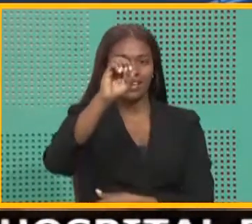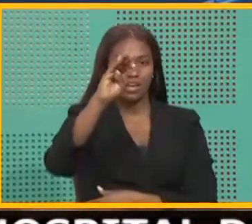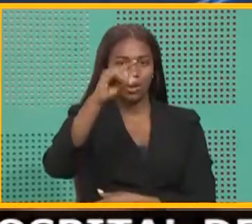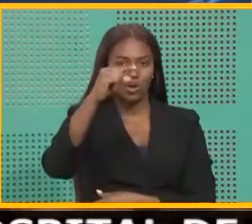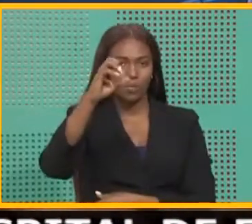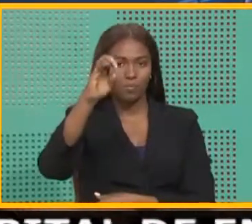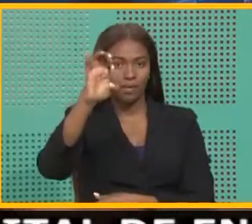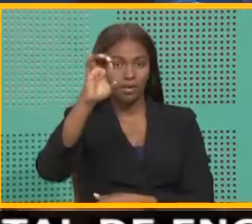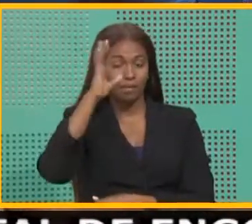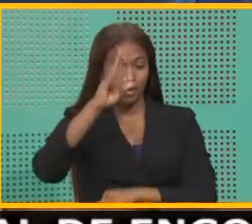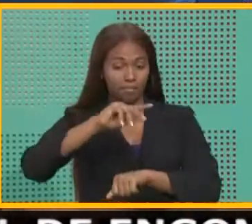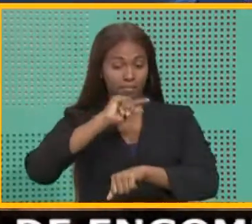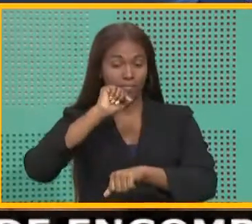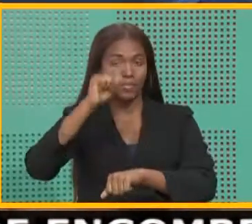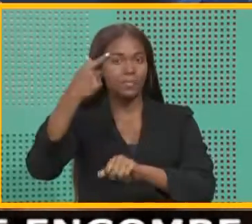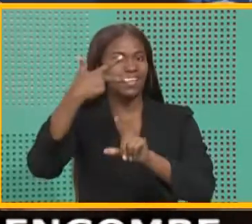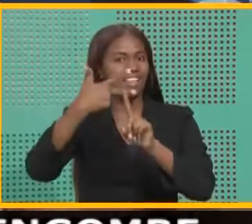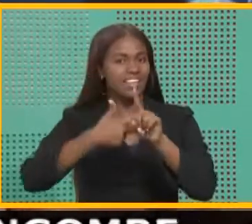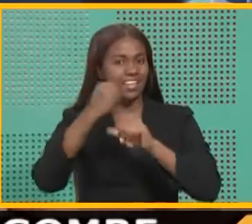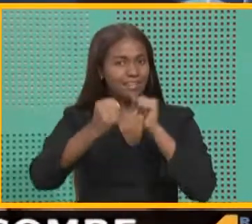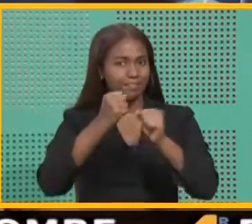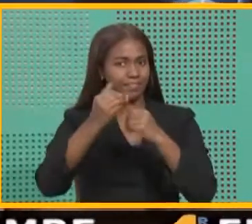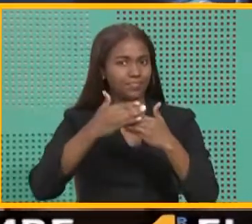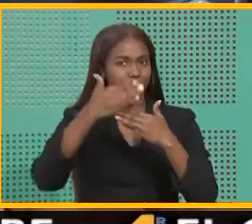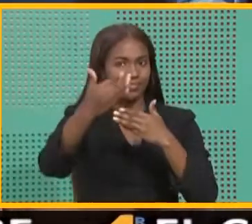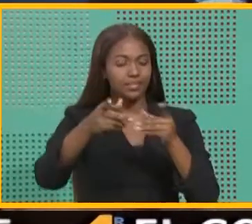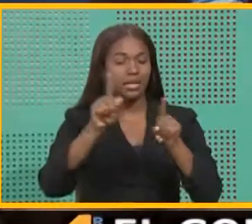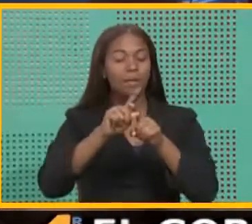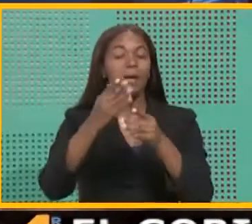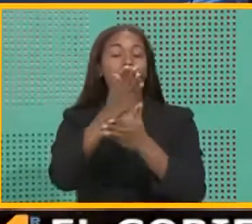en el primer trimestre del próximo año,